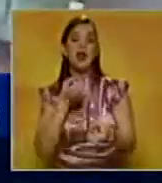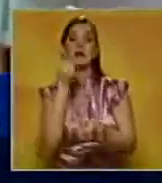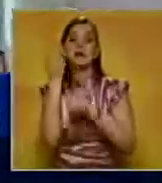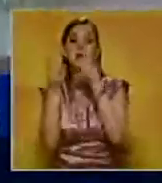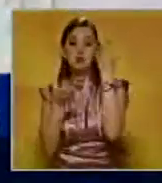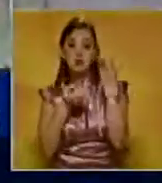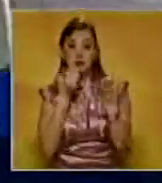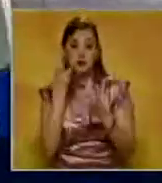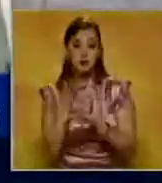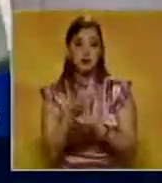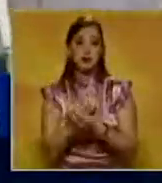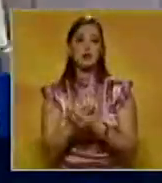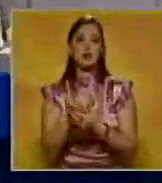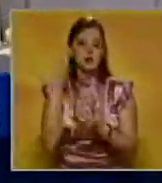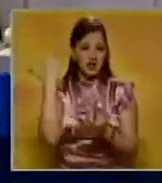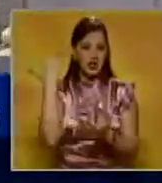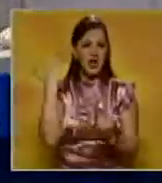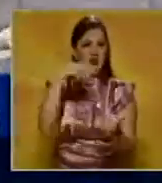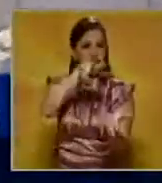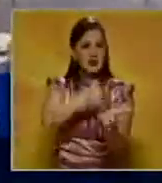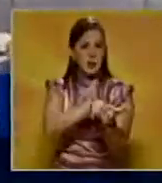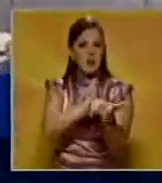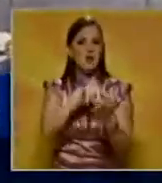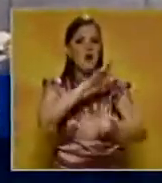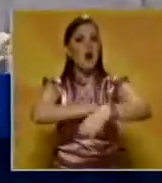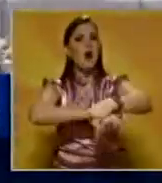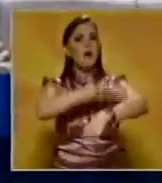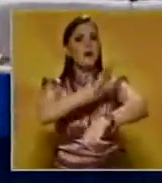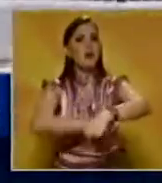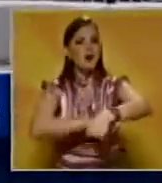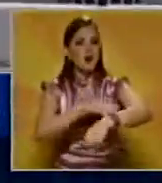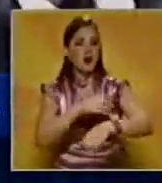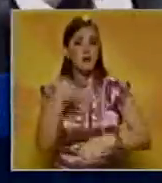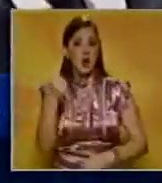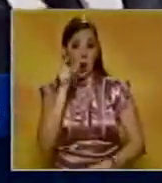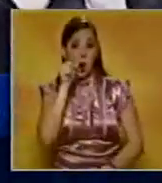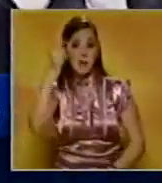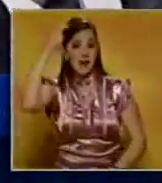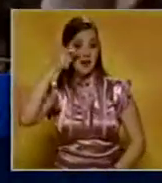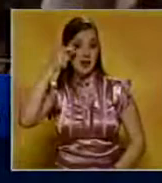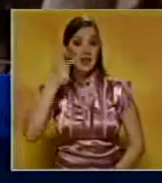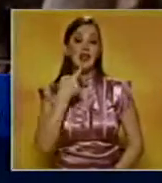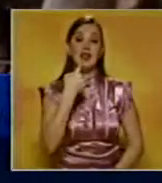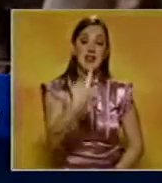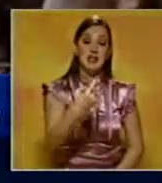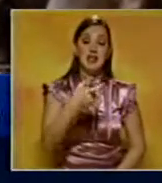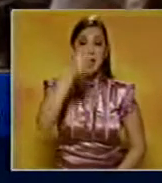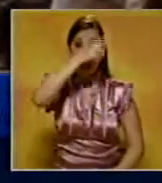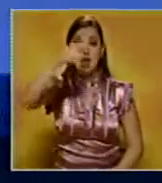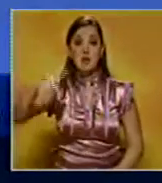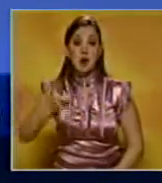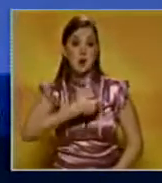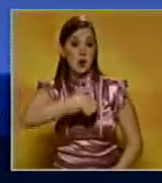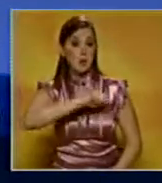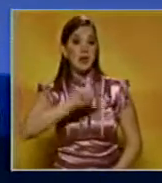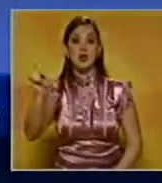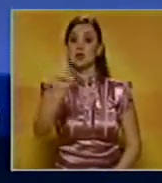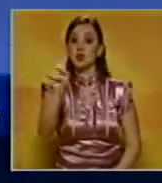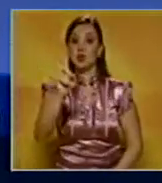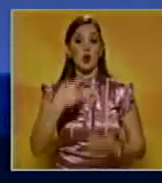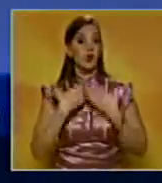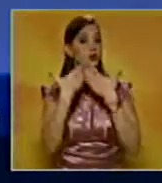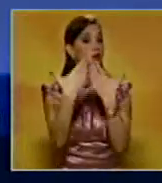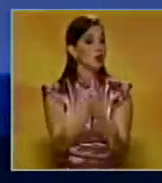declaración secesionista aprobada por el Parlamento de Cataluña. Felipe manifestó que el pueblo español no está dispuesto a que